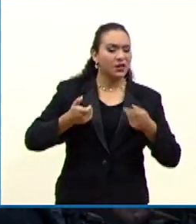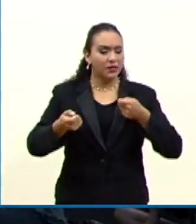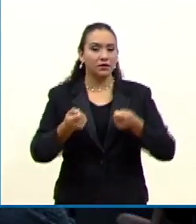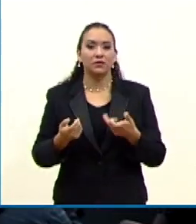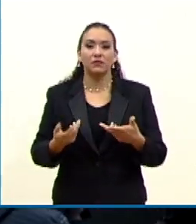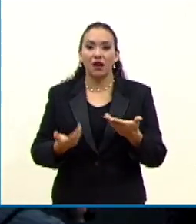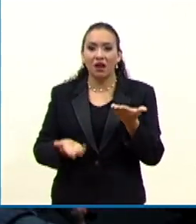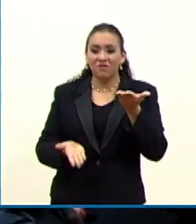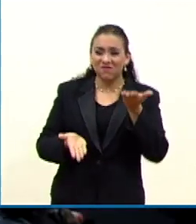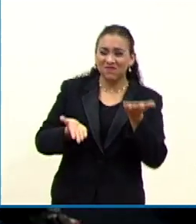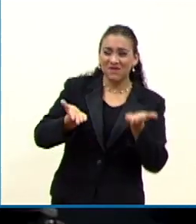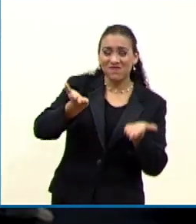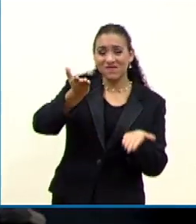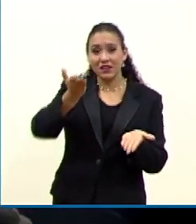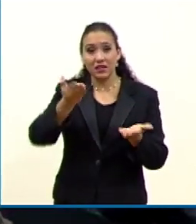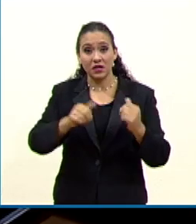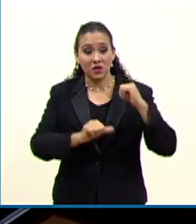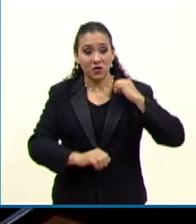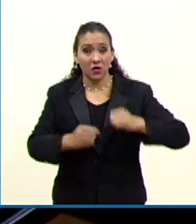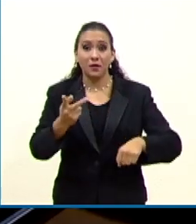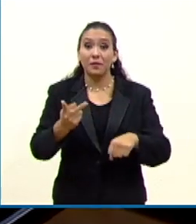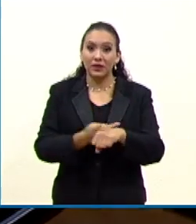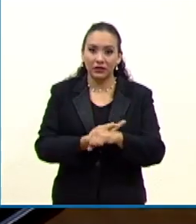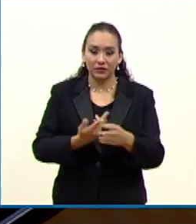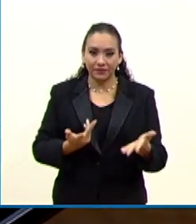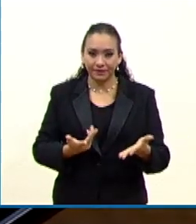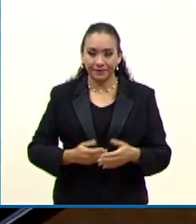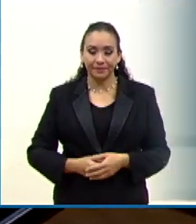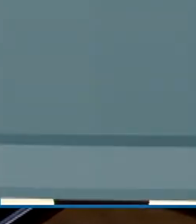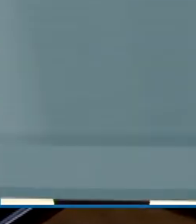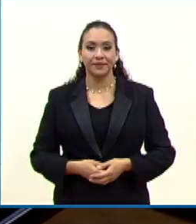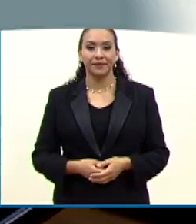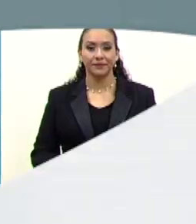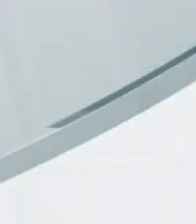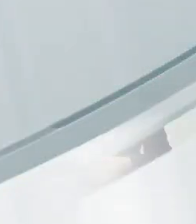los pesos y contrapesos dentro del Estado mexicano.